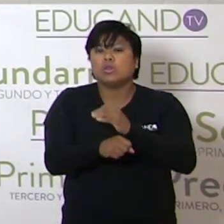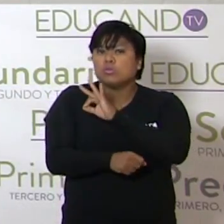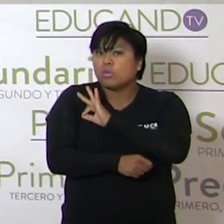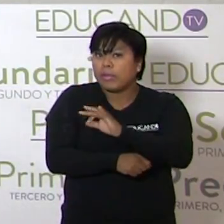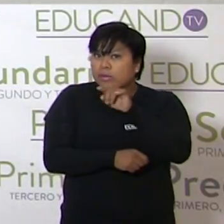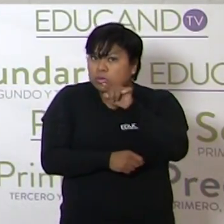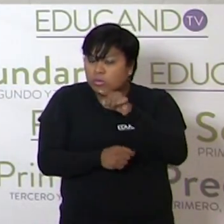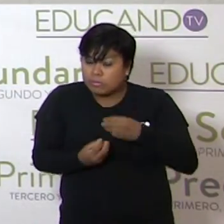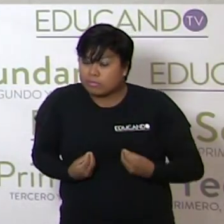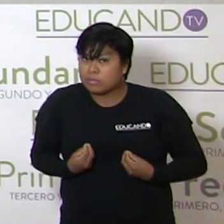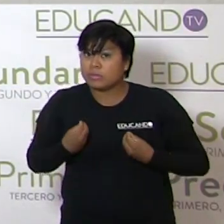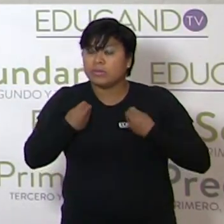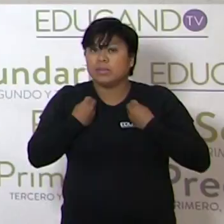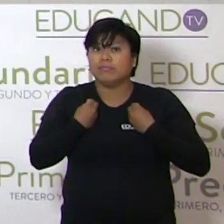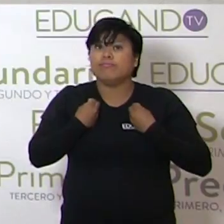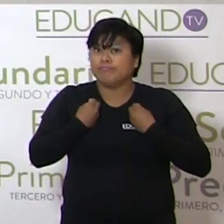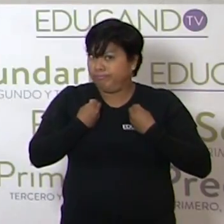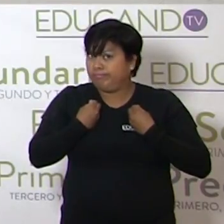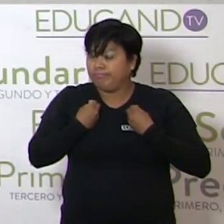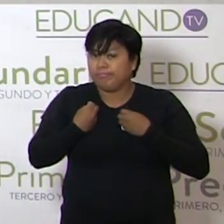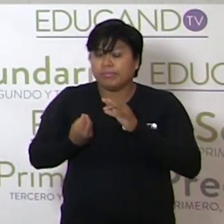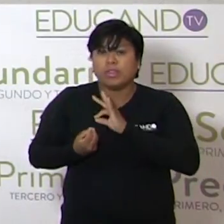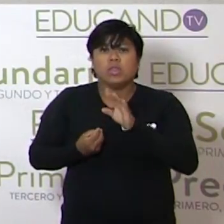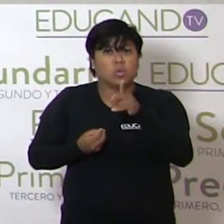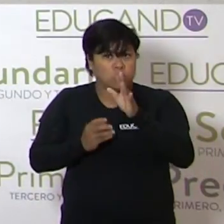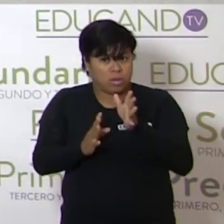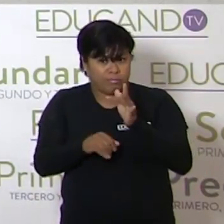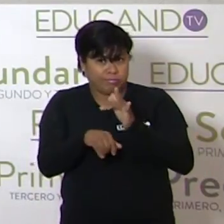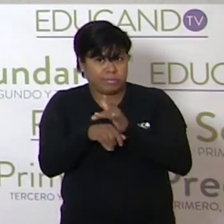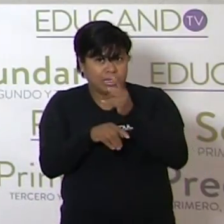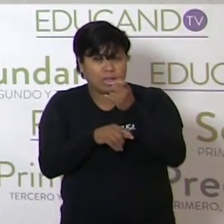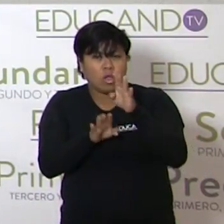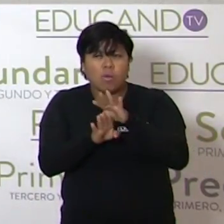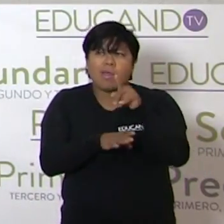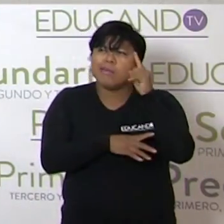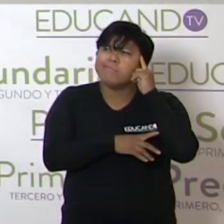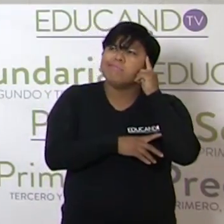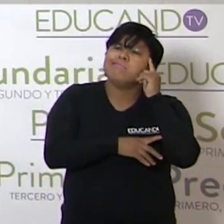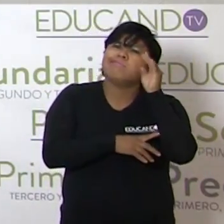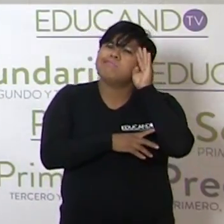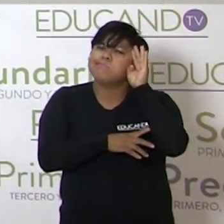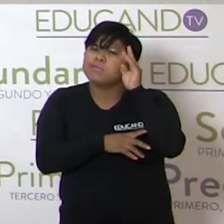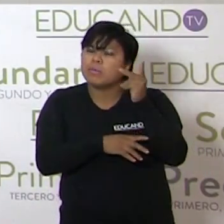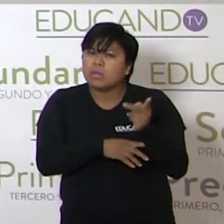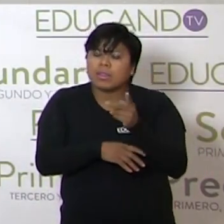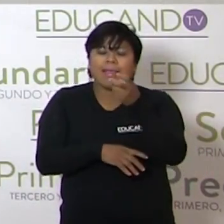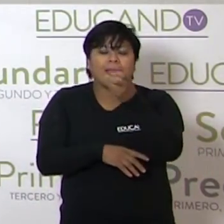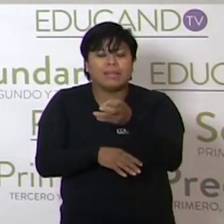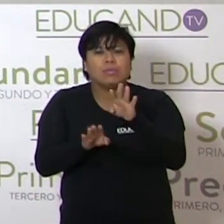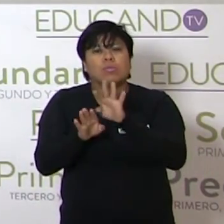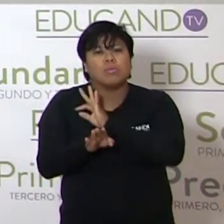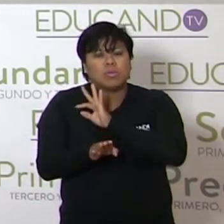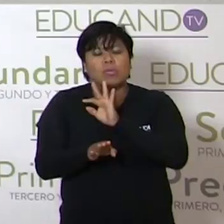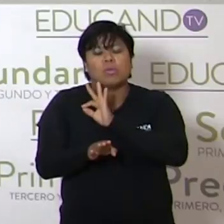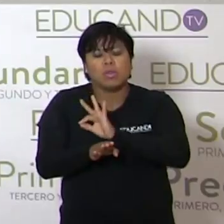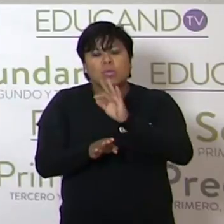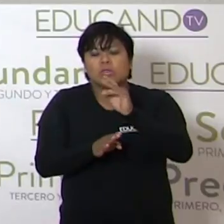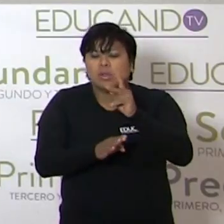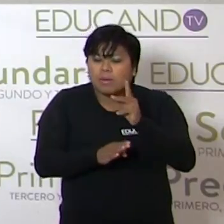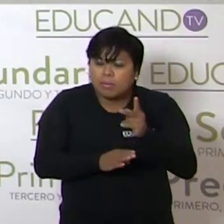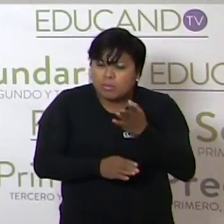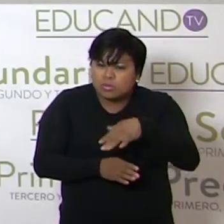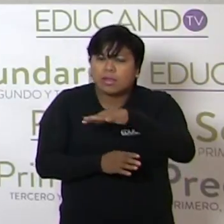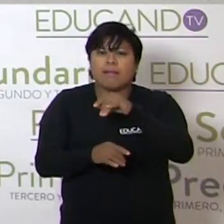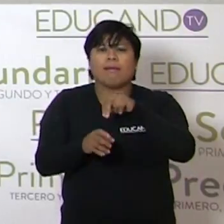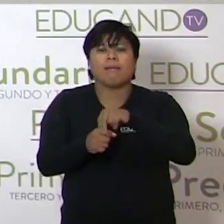vivir? Si alguna vez te has hecho esta pregunta, seguramente esta información la podemos encontrar en la página